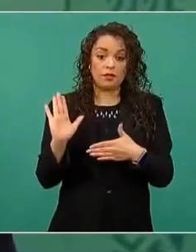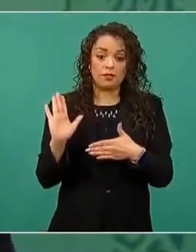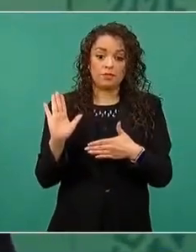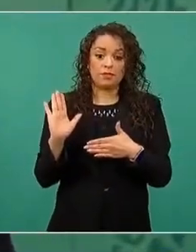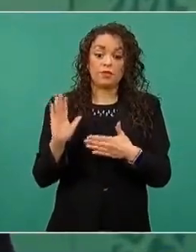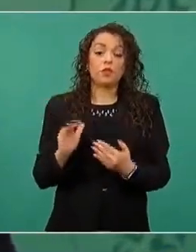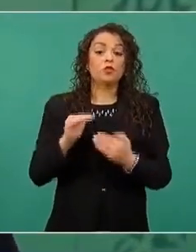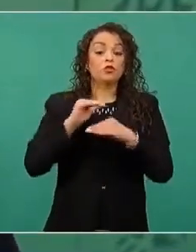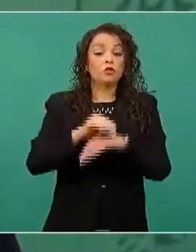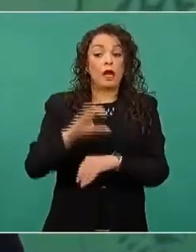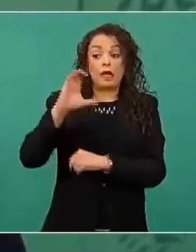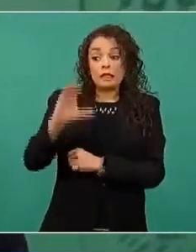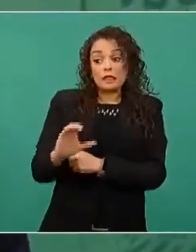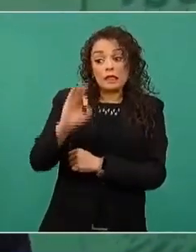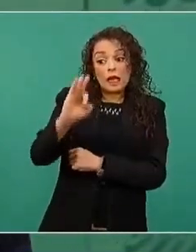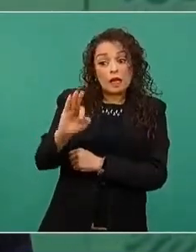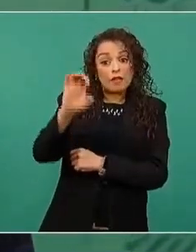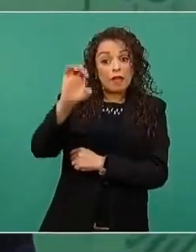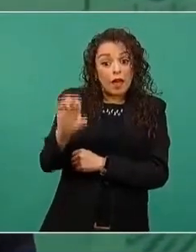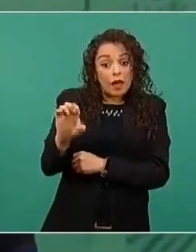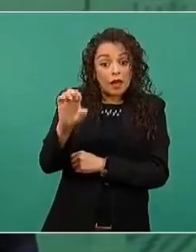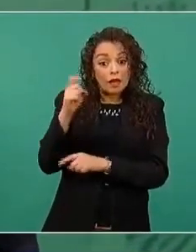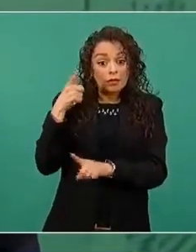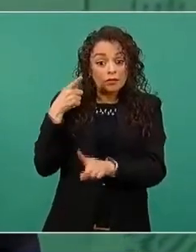Comisión Federal de Electricidad,